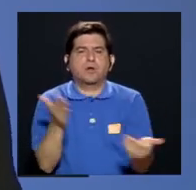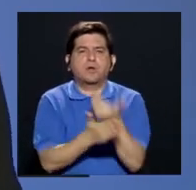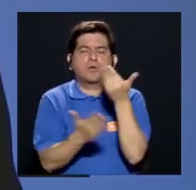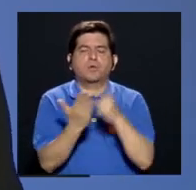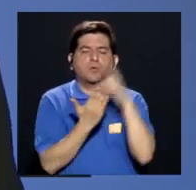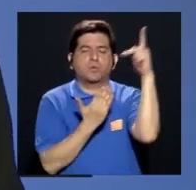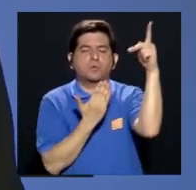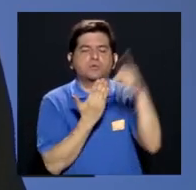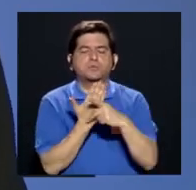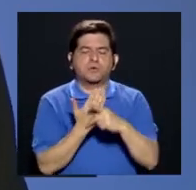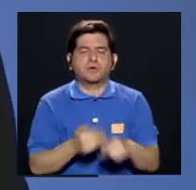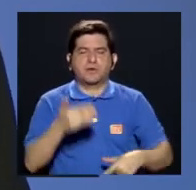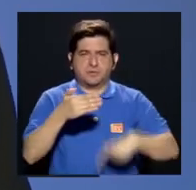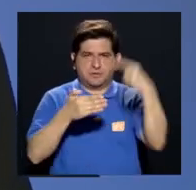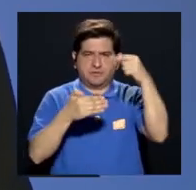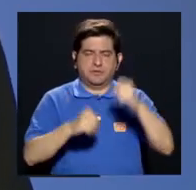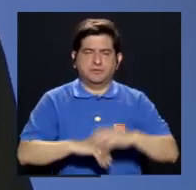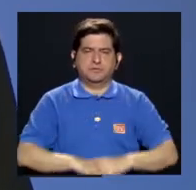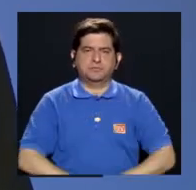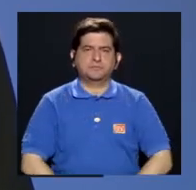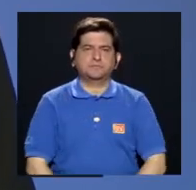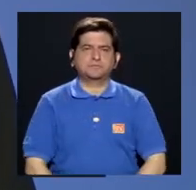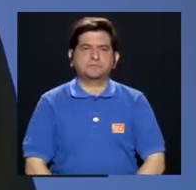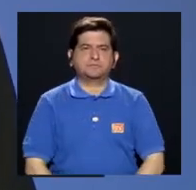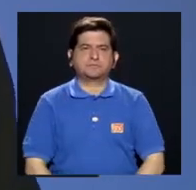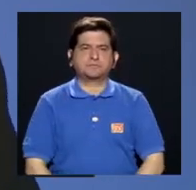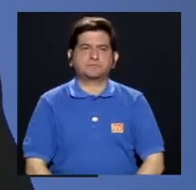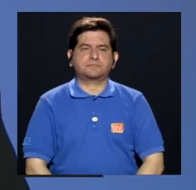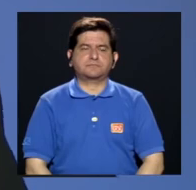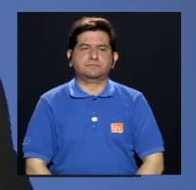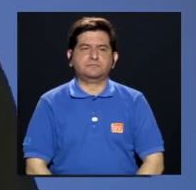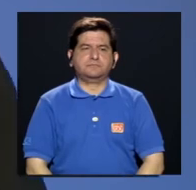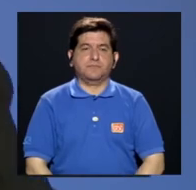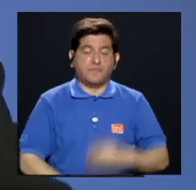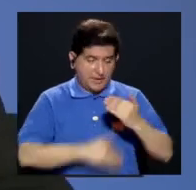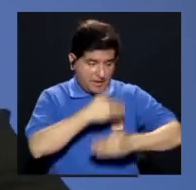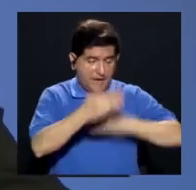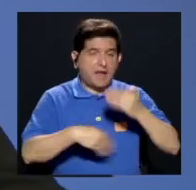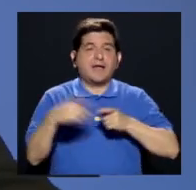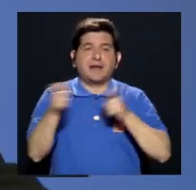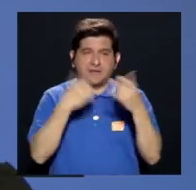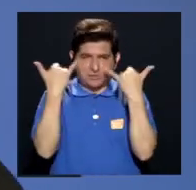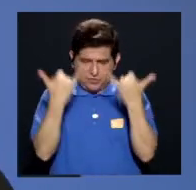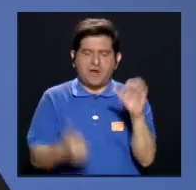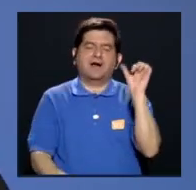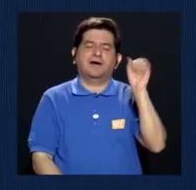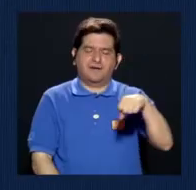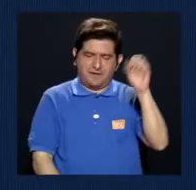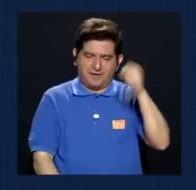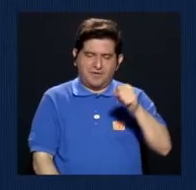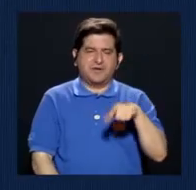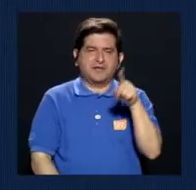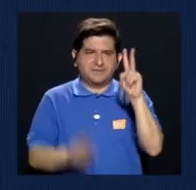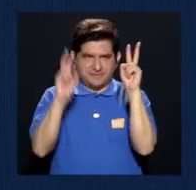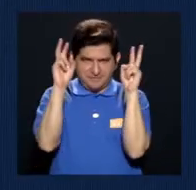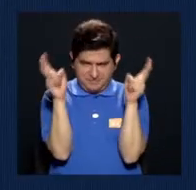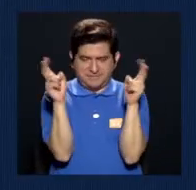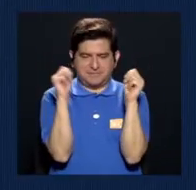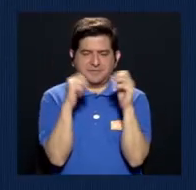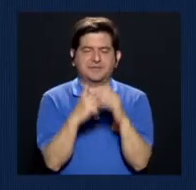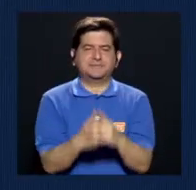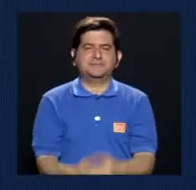nuevos programas de grado. En la gestión administrativa, y ahora sí paso a este tema,